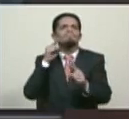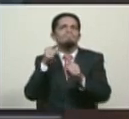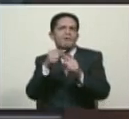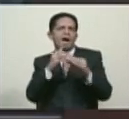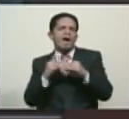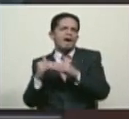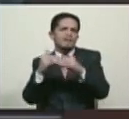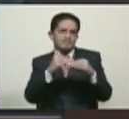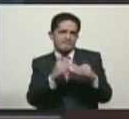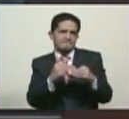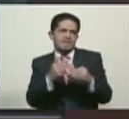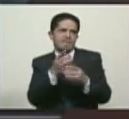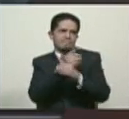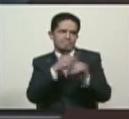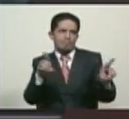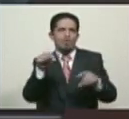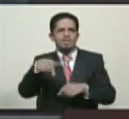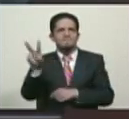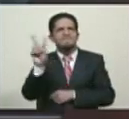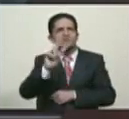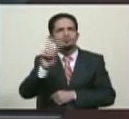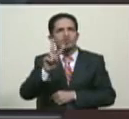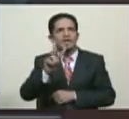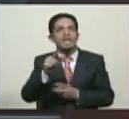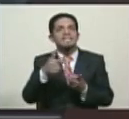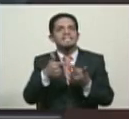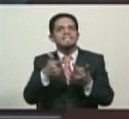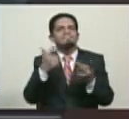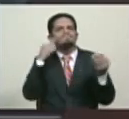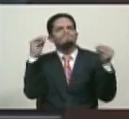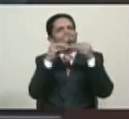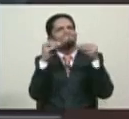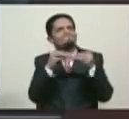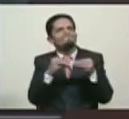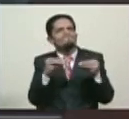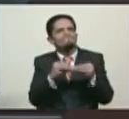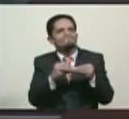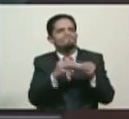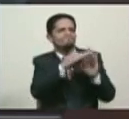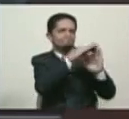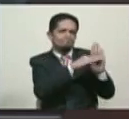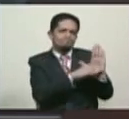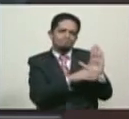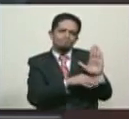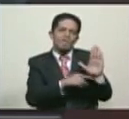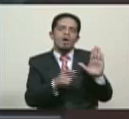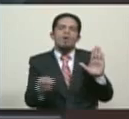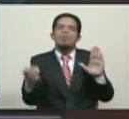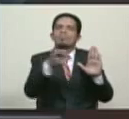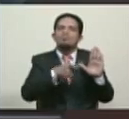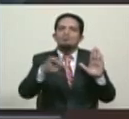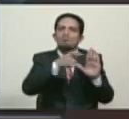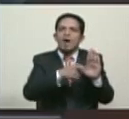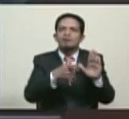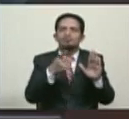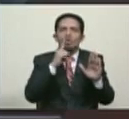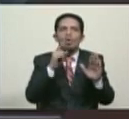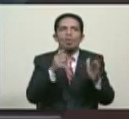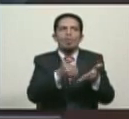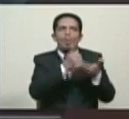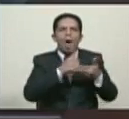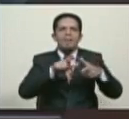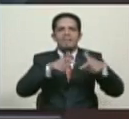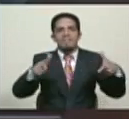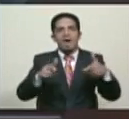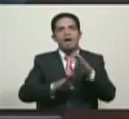estabilidad democrática del país y establecer los criterios jurídicos necesarios en la búsqueda del desarrollo económico y social